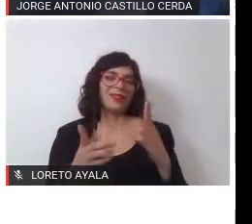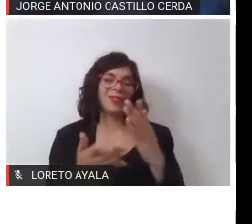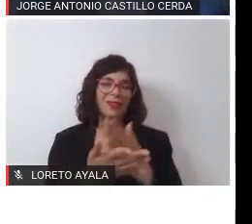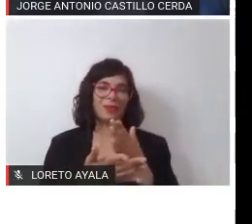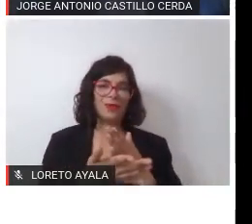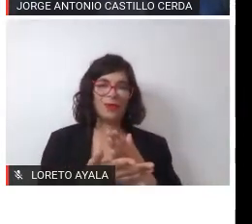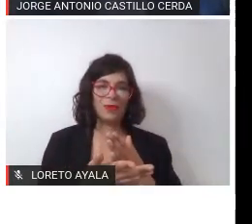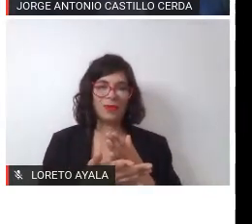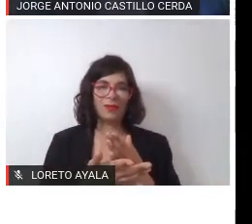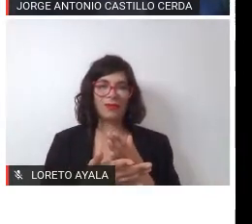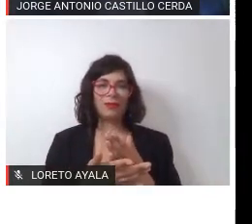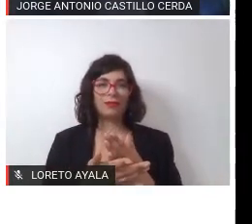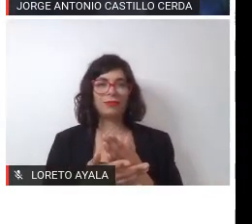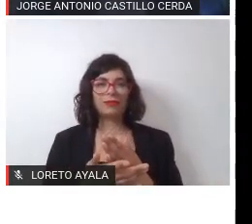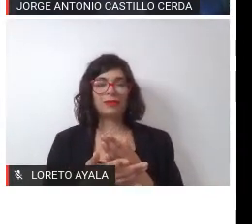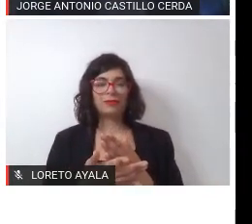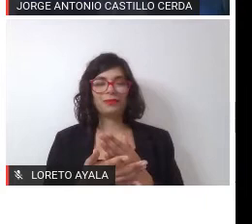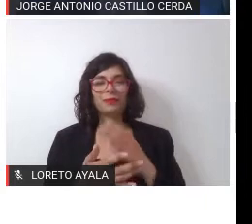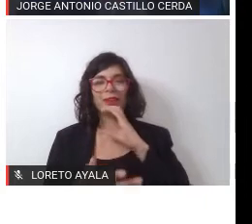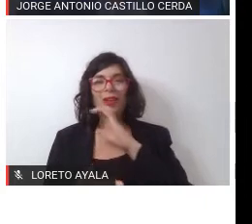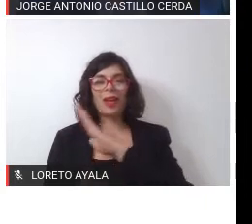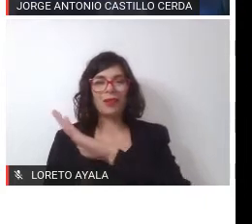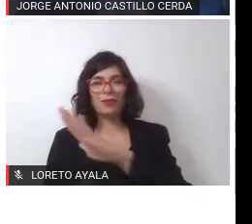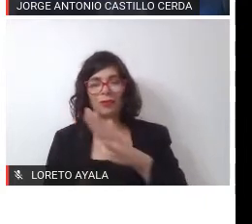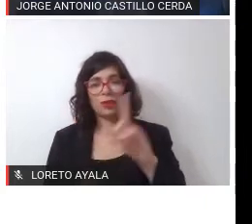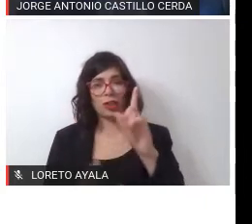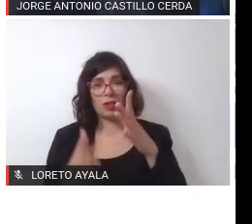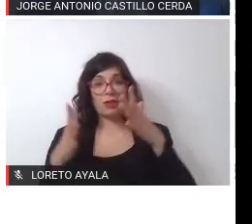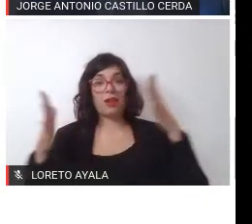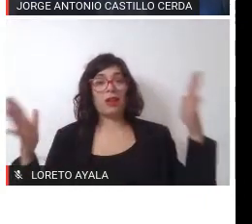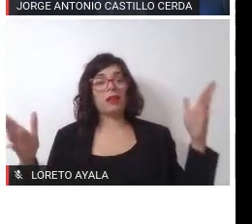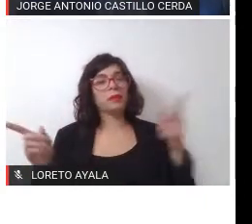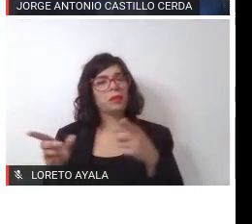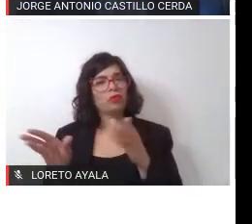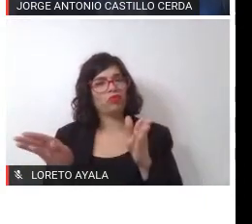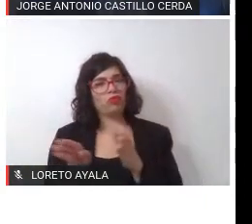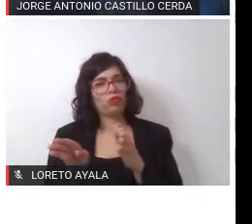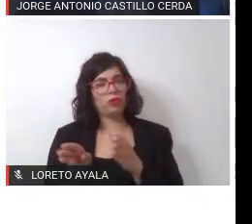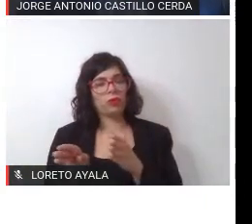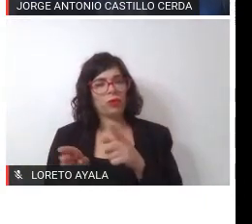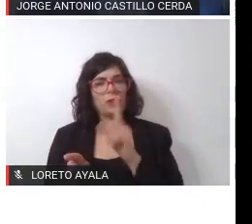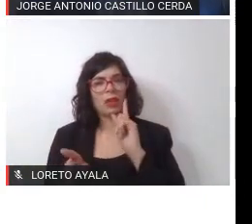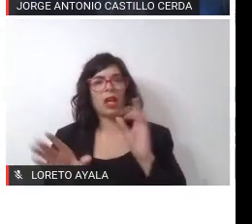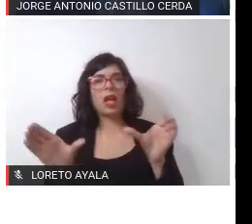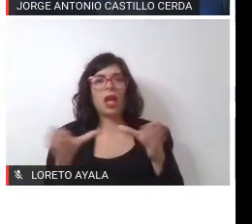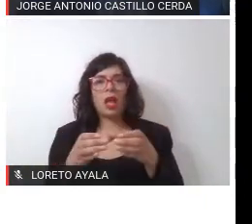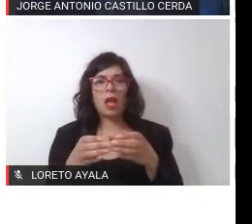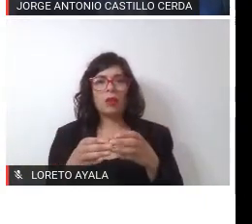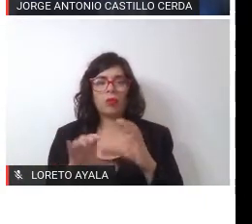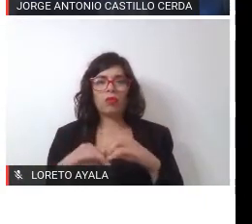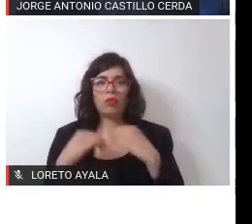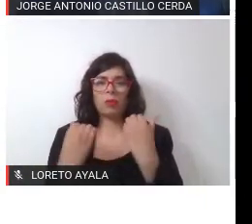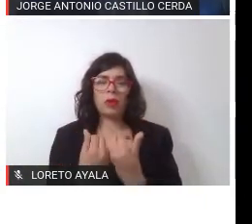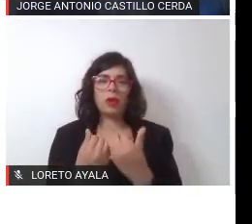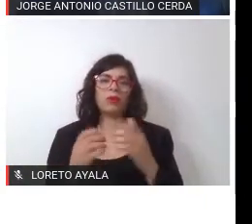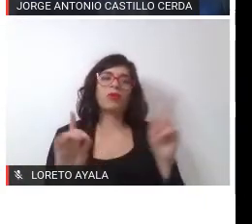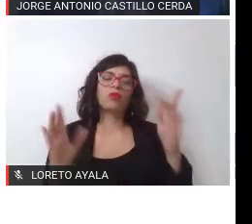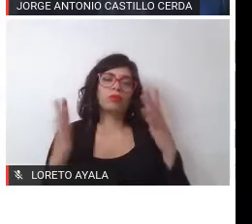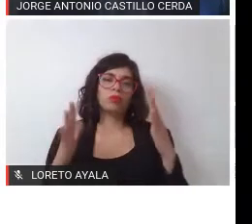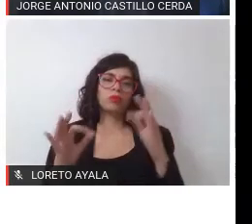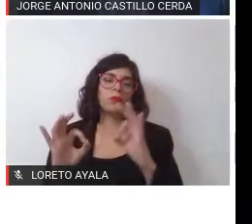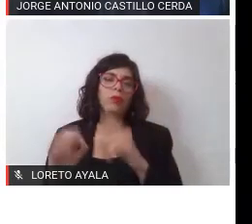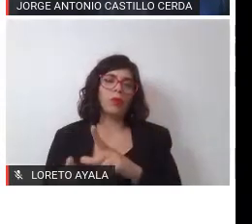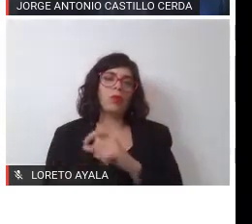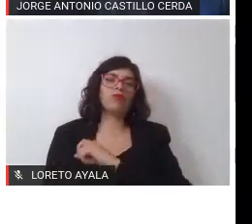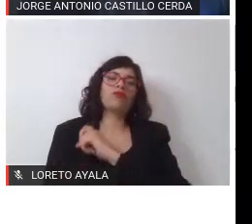y escuelas rurales no muy grandes que tienen equipos completos multidisciplinarios. Así que hay un esfuerzo también de